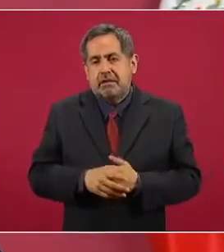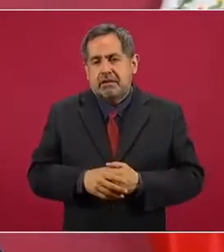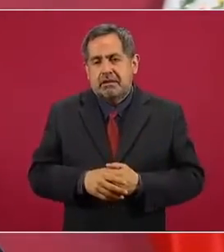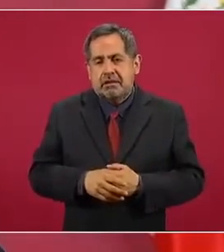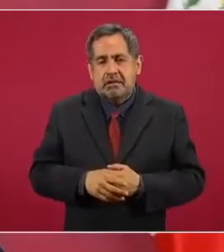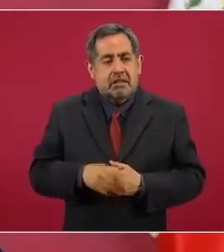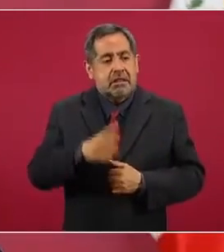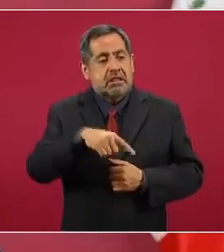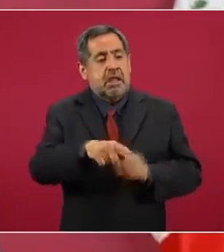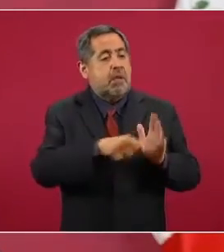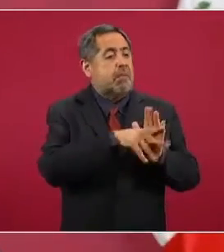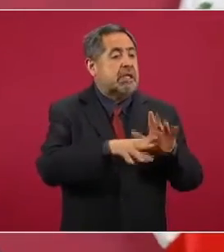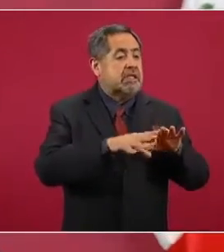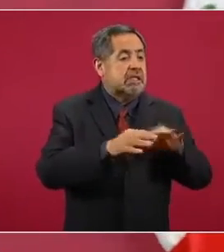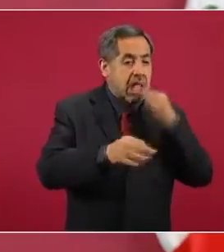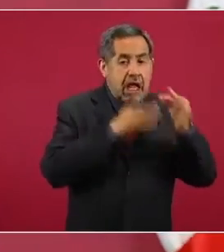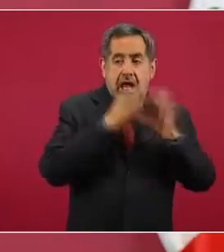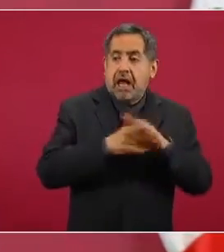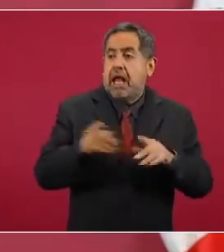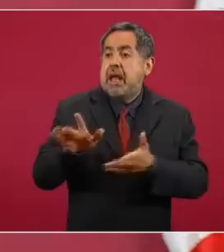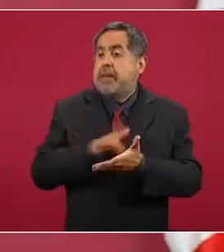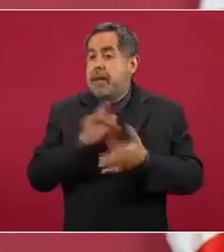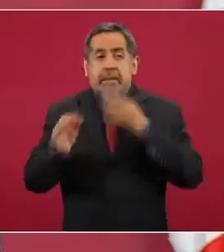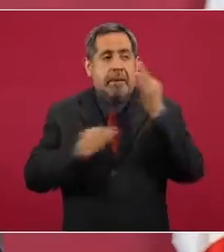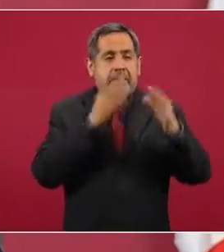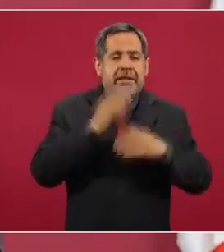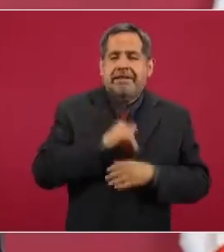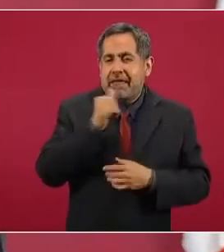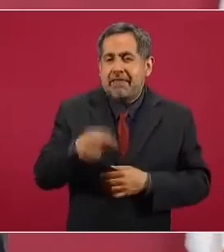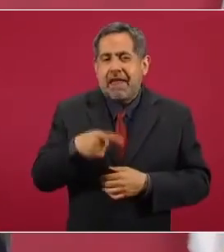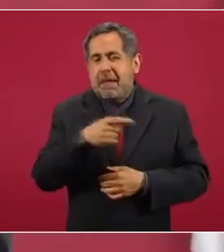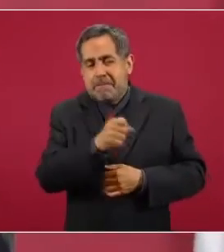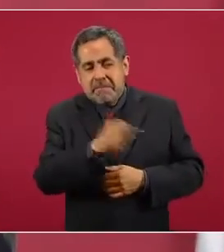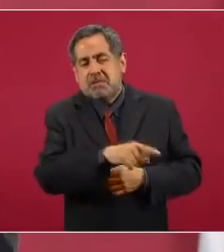se ocupa la prensa conservadora, porque ellos fueron